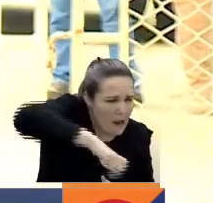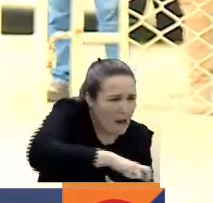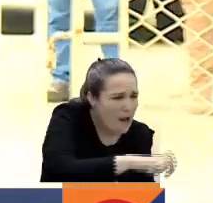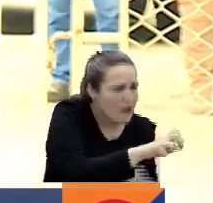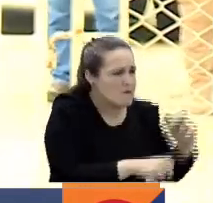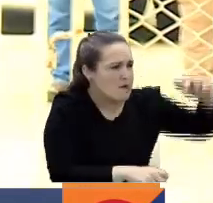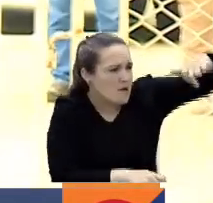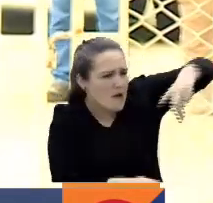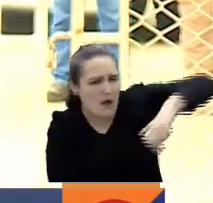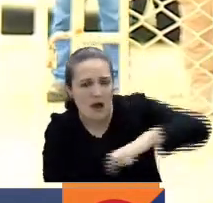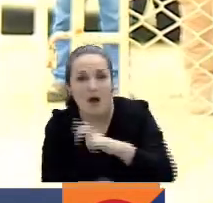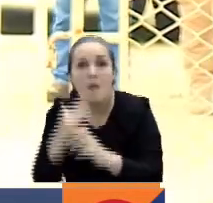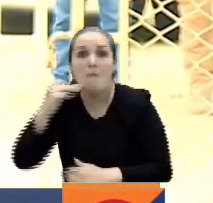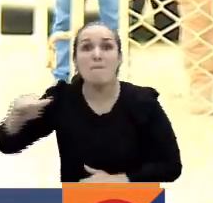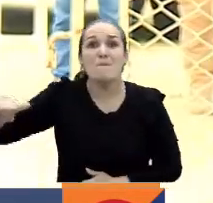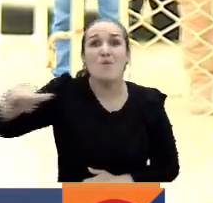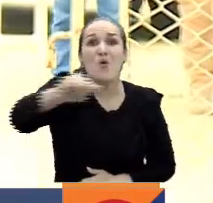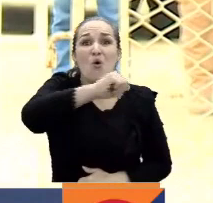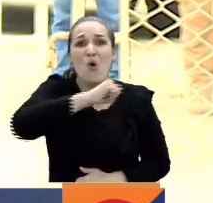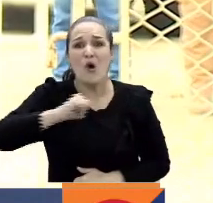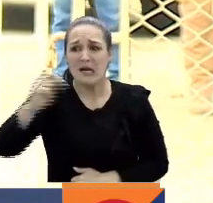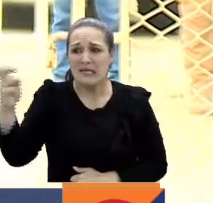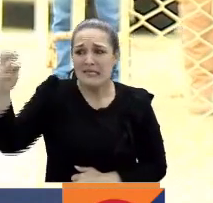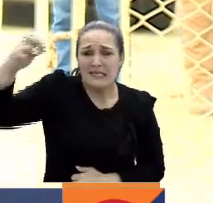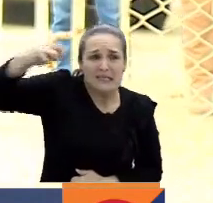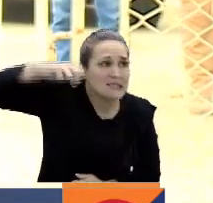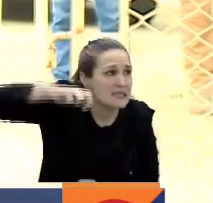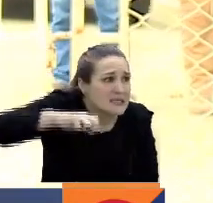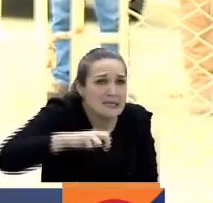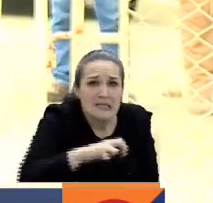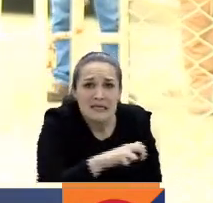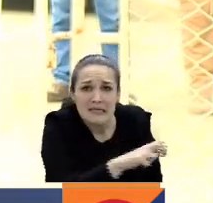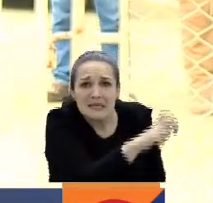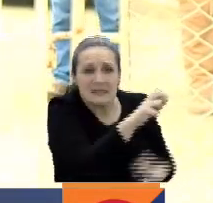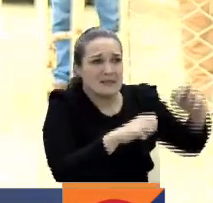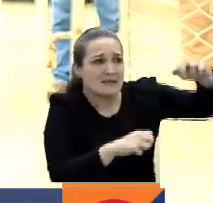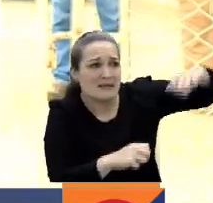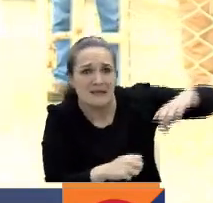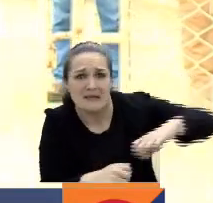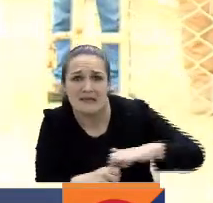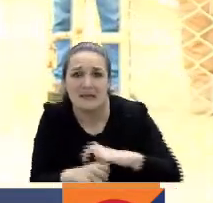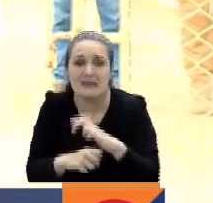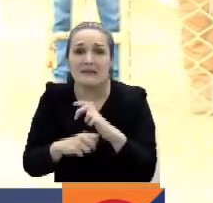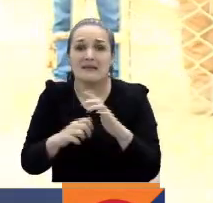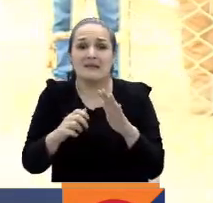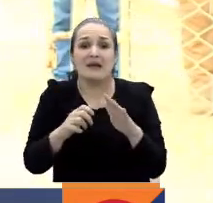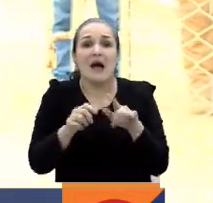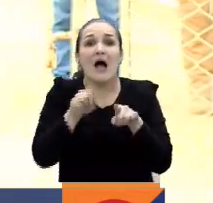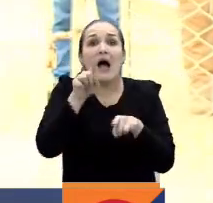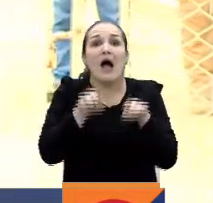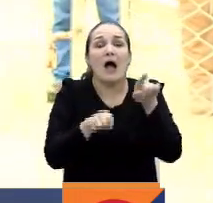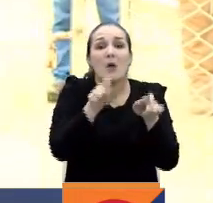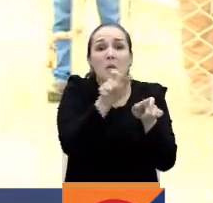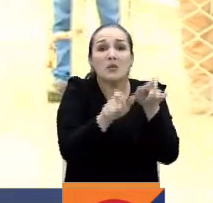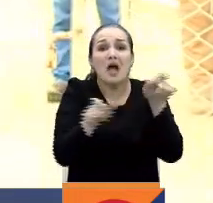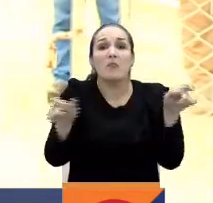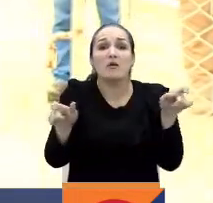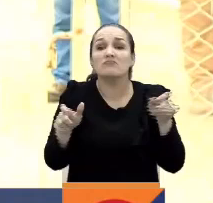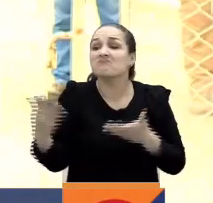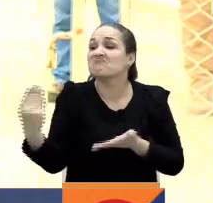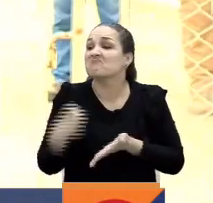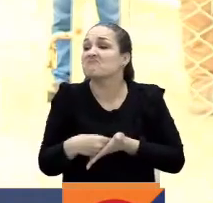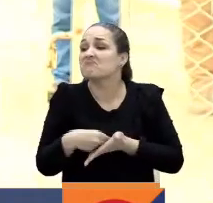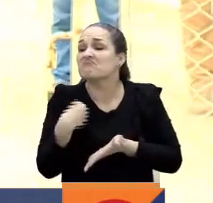allí prácticamente dependiendo de funcionarios que incluso llegaban a cobrar